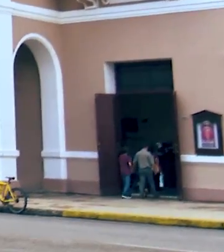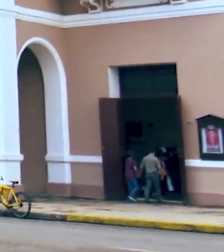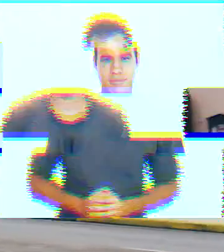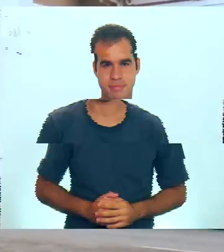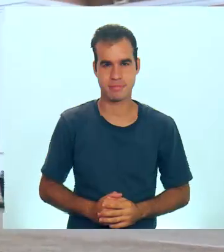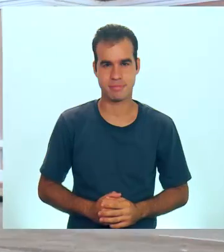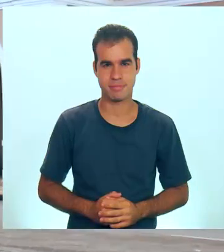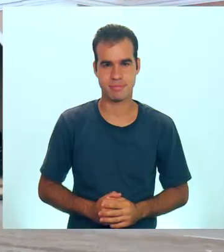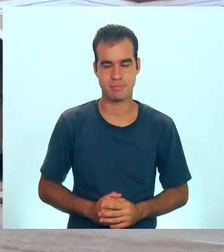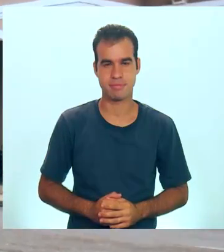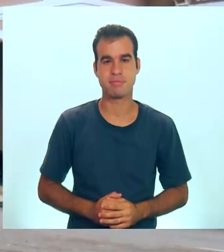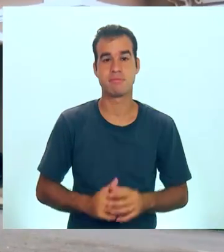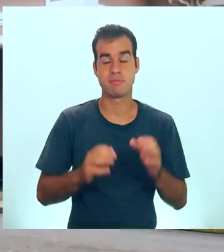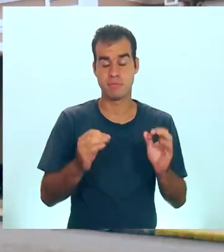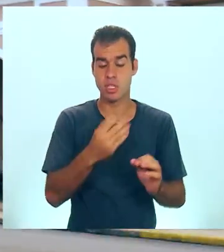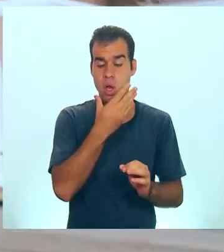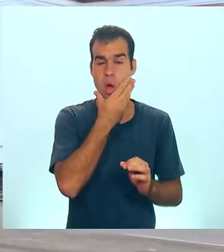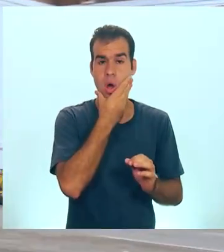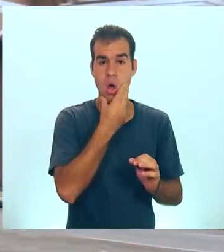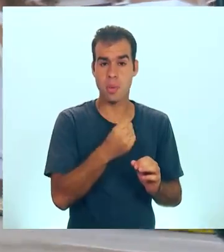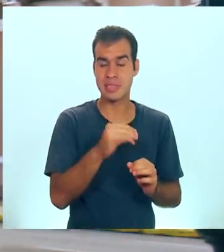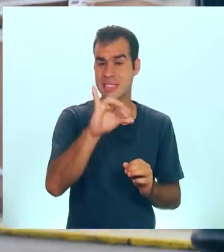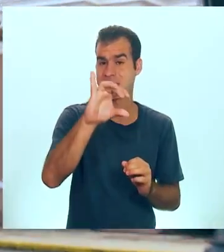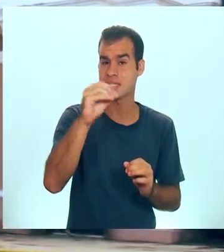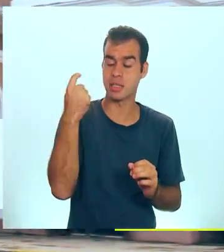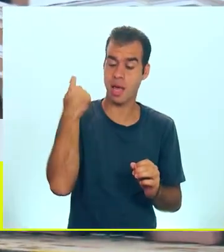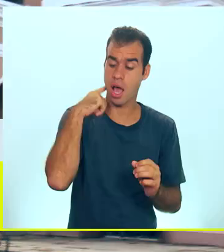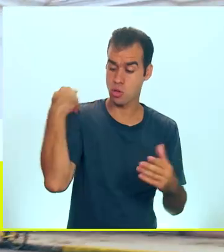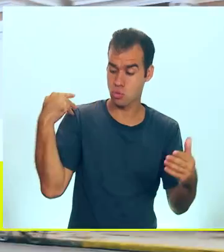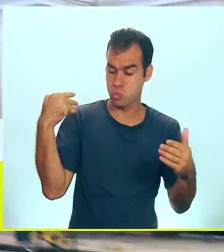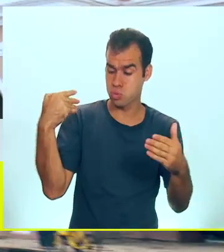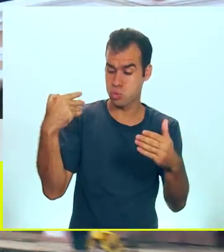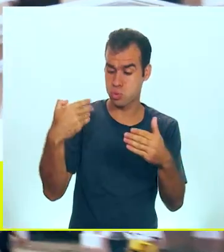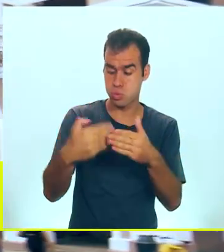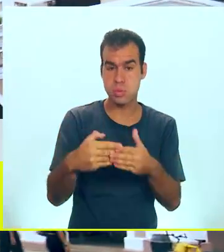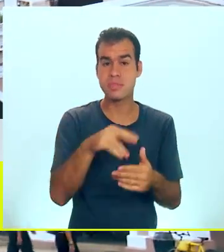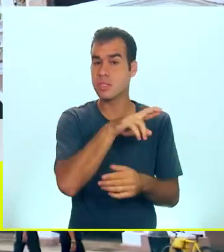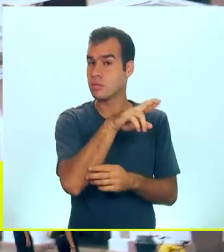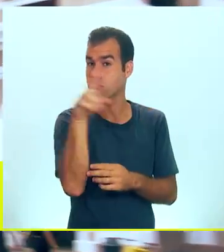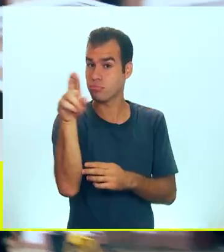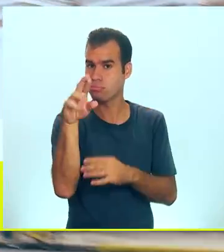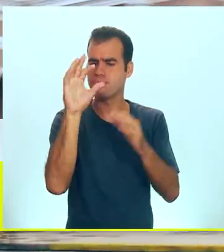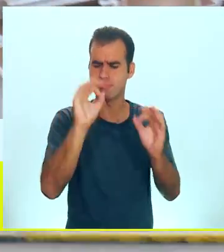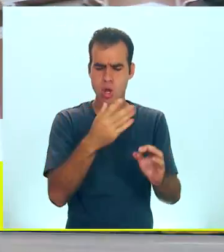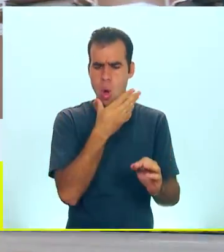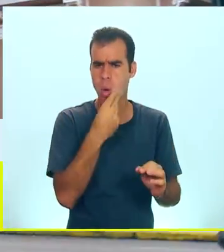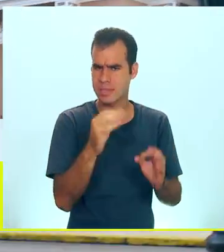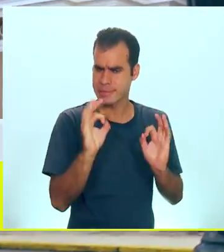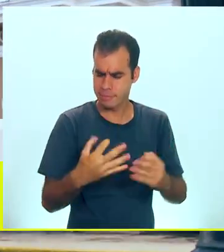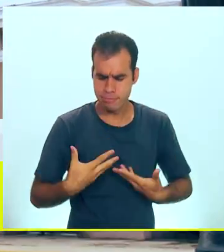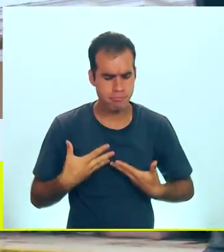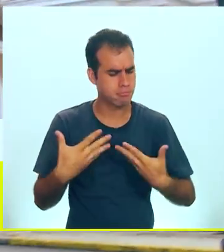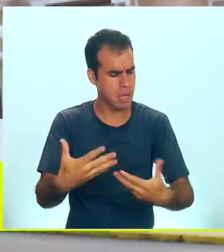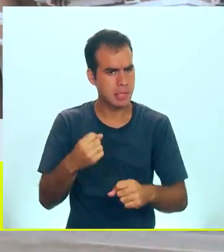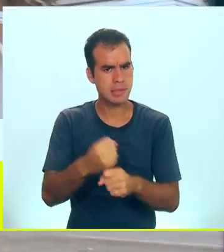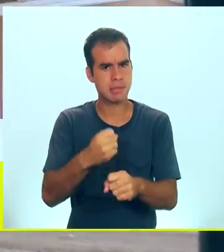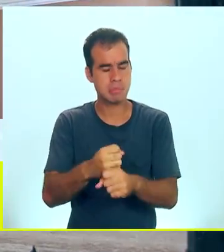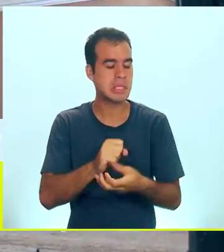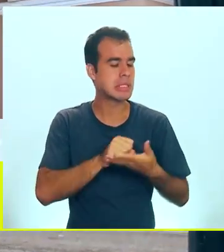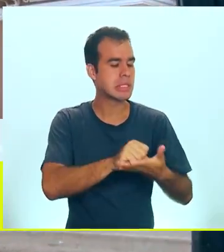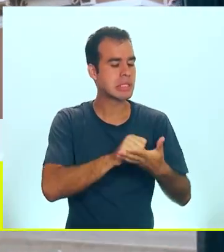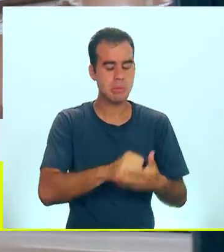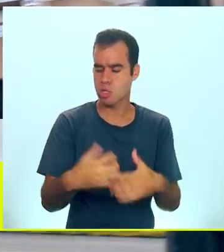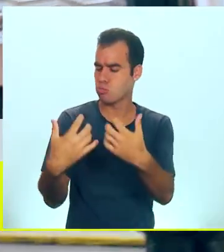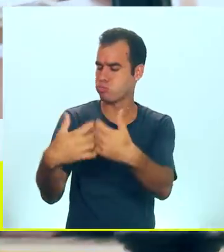Cada generación de jóvenes durante estos 60 años de revolución ha estado y estará en la primera trinchera, desde los servicios, desde la